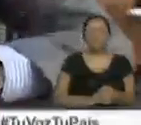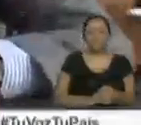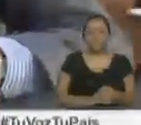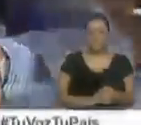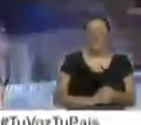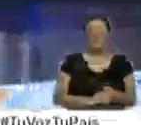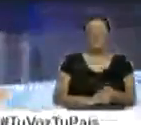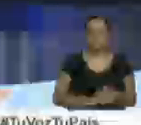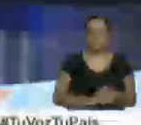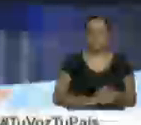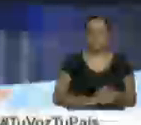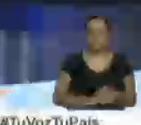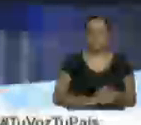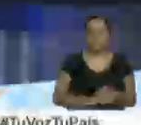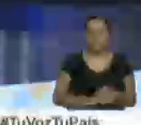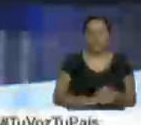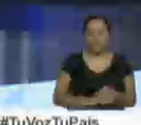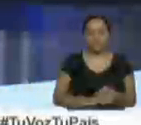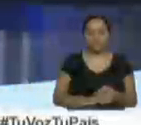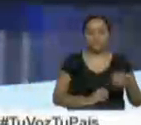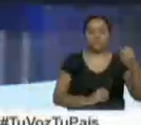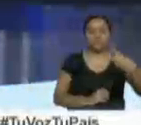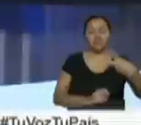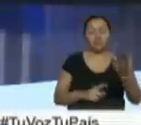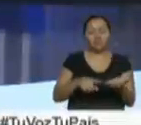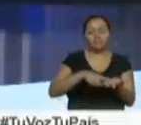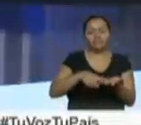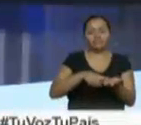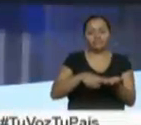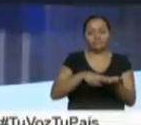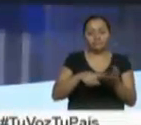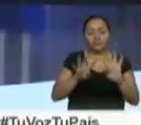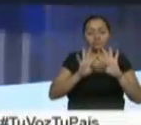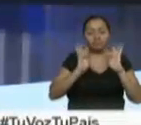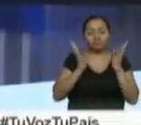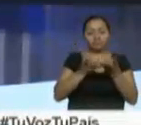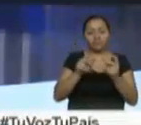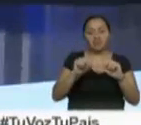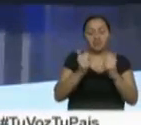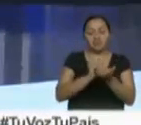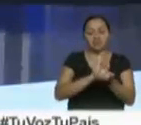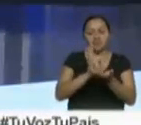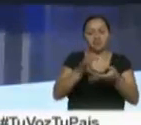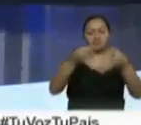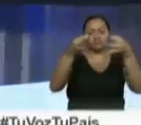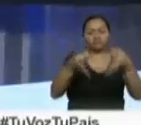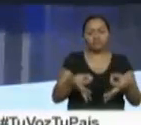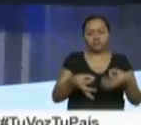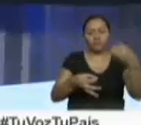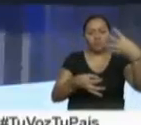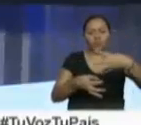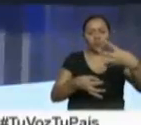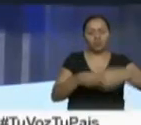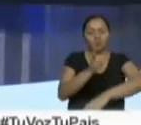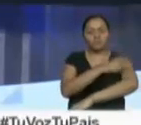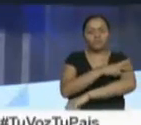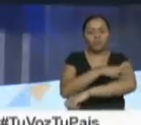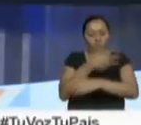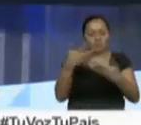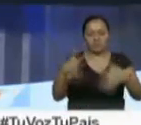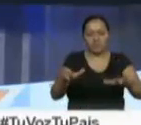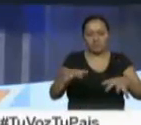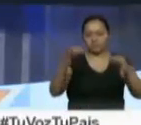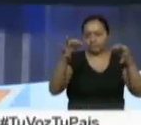Ciudadano. En la segunda sesión plenaria del nuevo periodo legislativo ya se definió la cuarta vocalía del Consejo